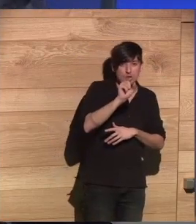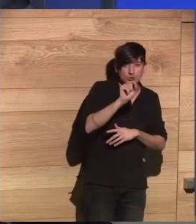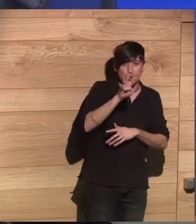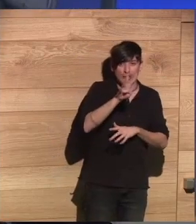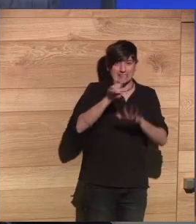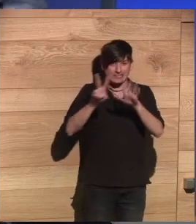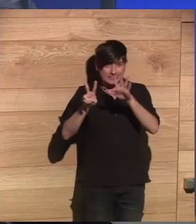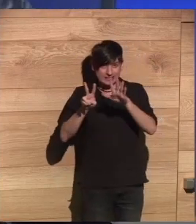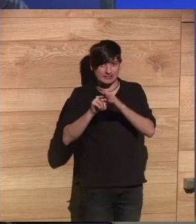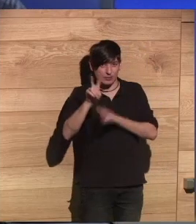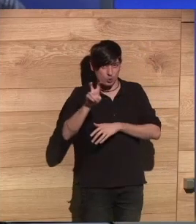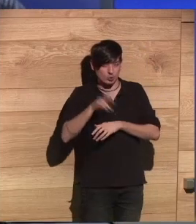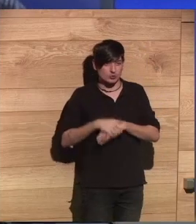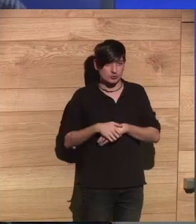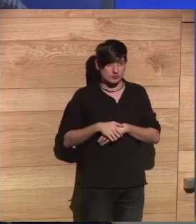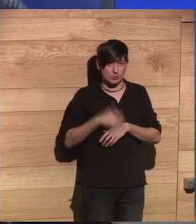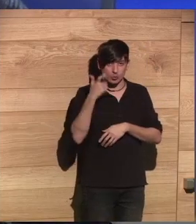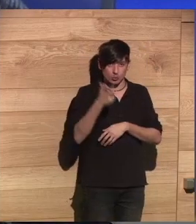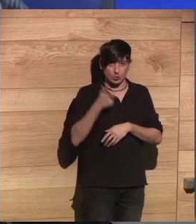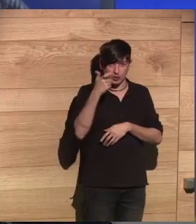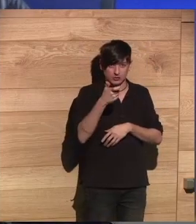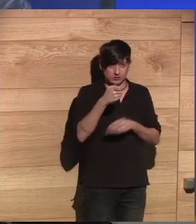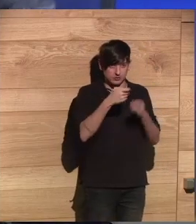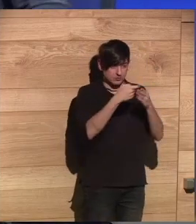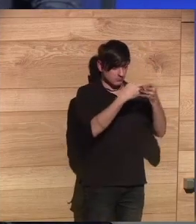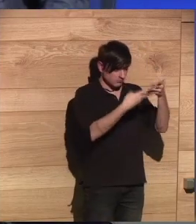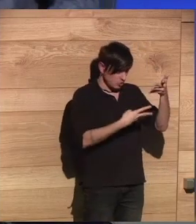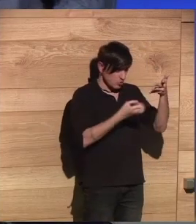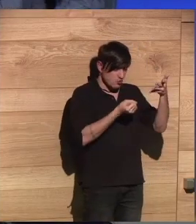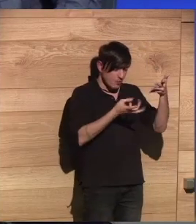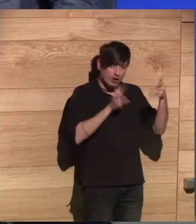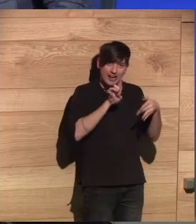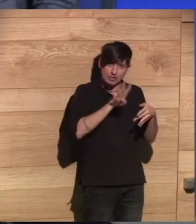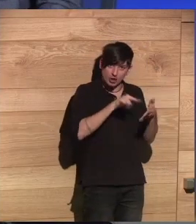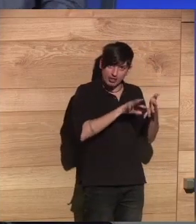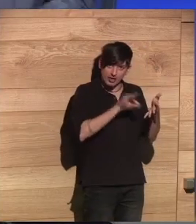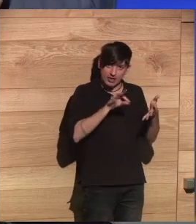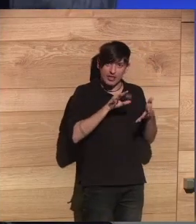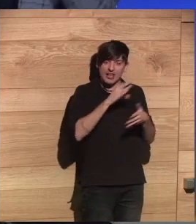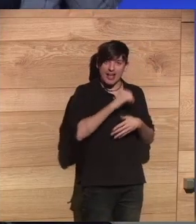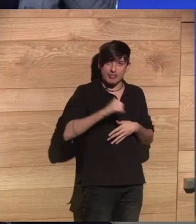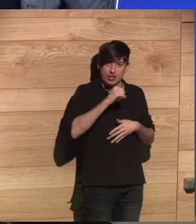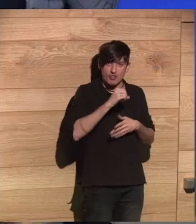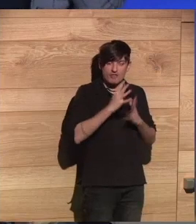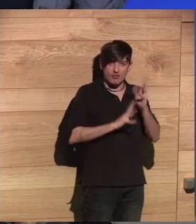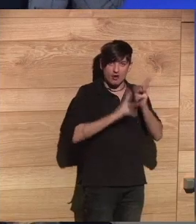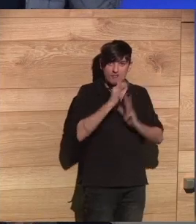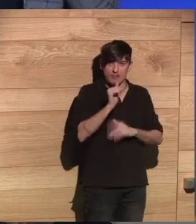mí. 1 minuto 47, que es el track número 14. Canción del fuego fatuo, Marina